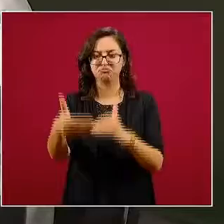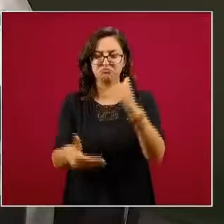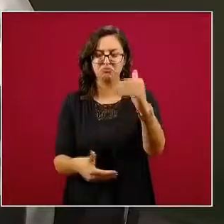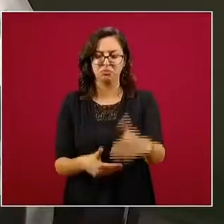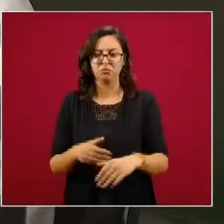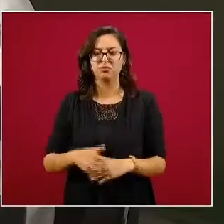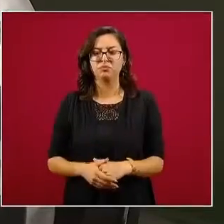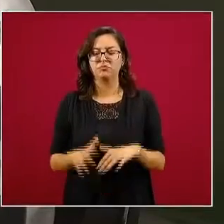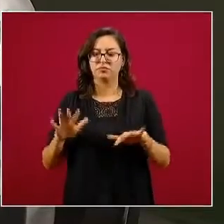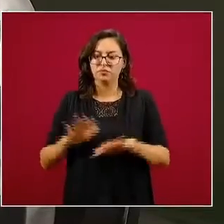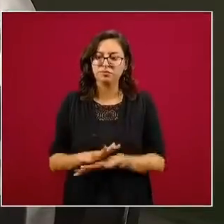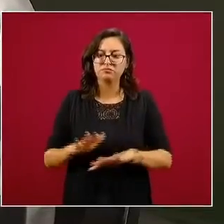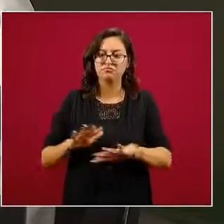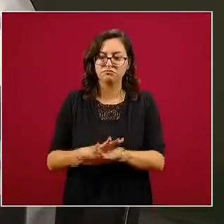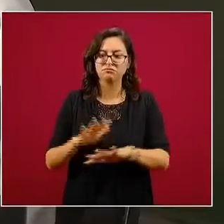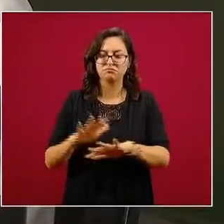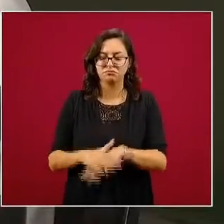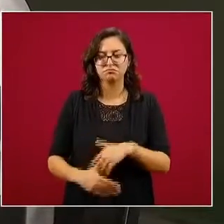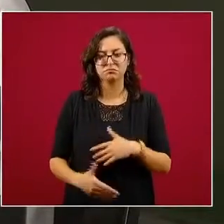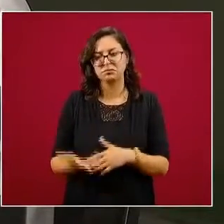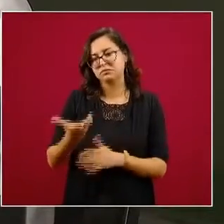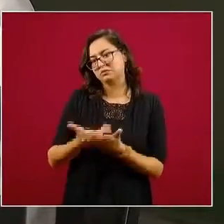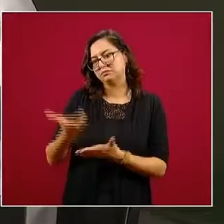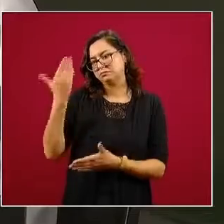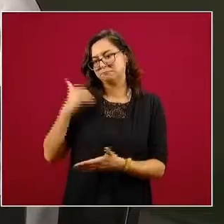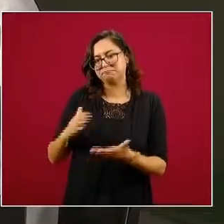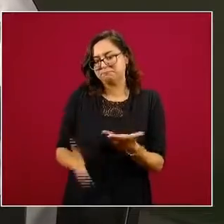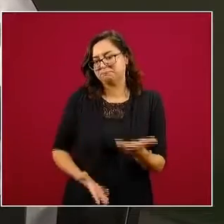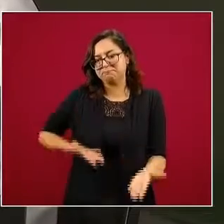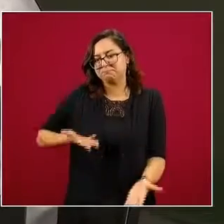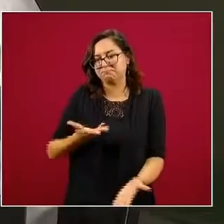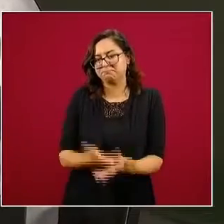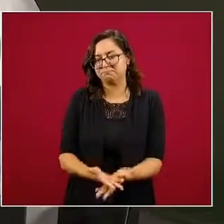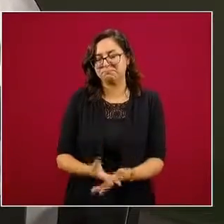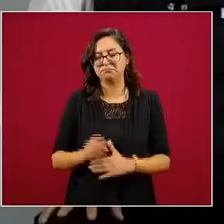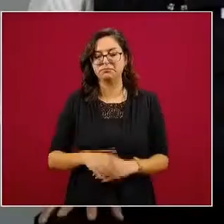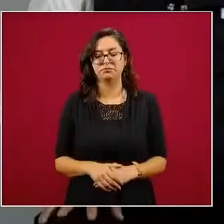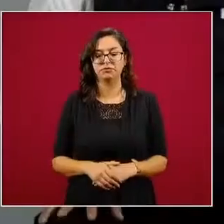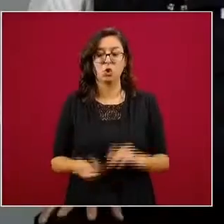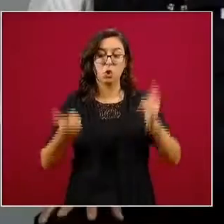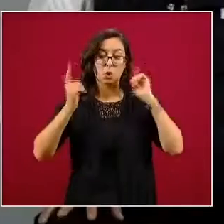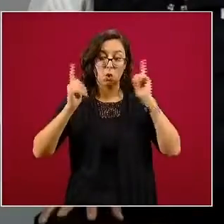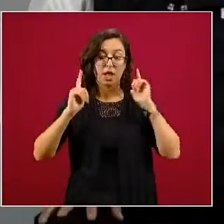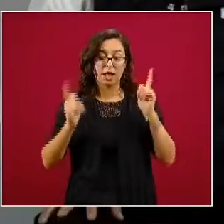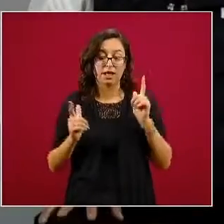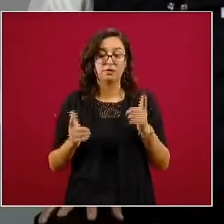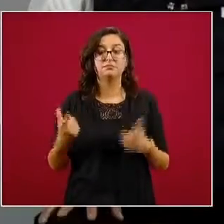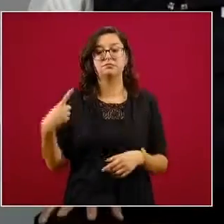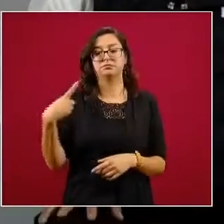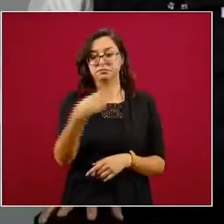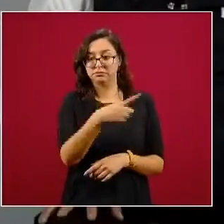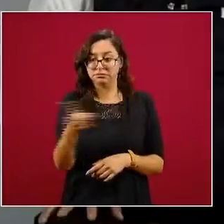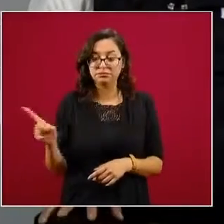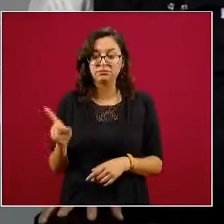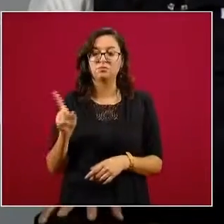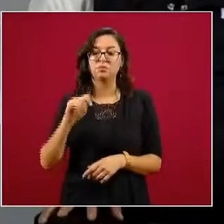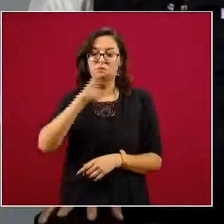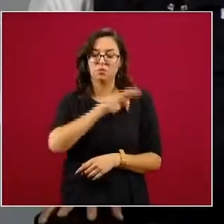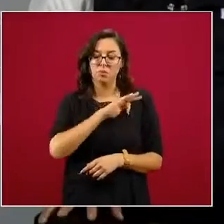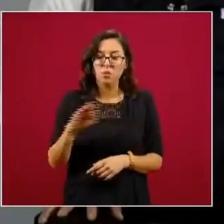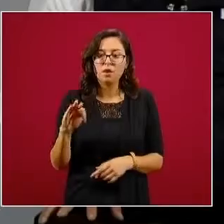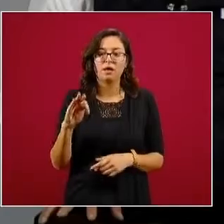de trabajo es en la ampliación de estas 40 camas adicionales en el